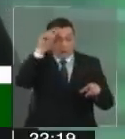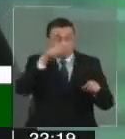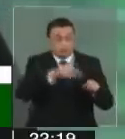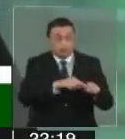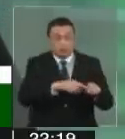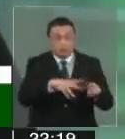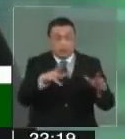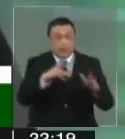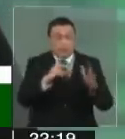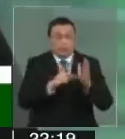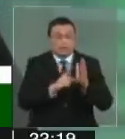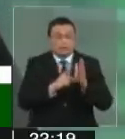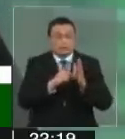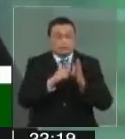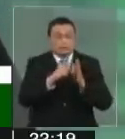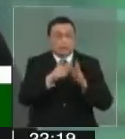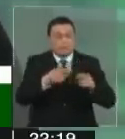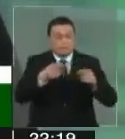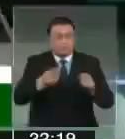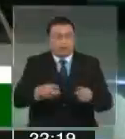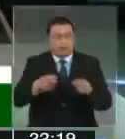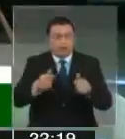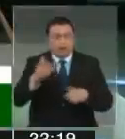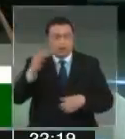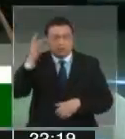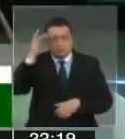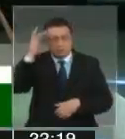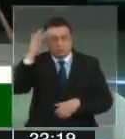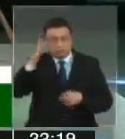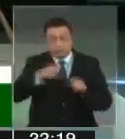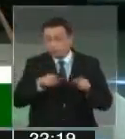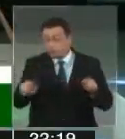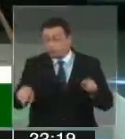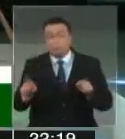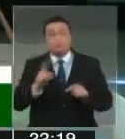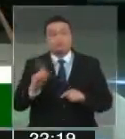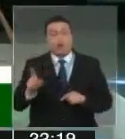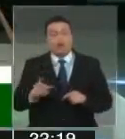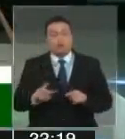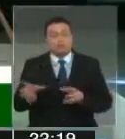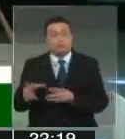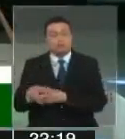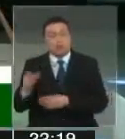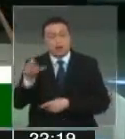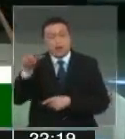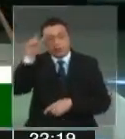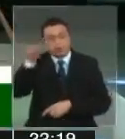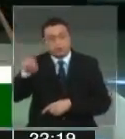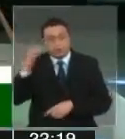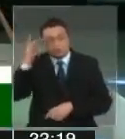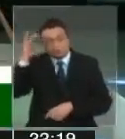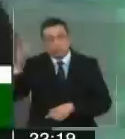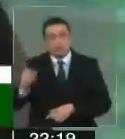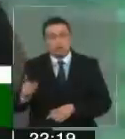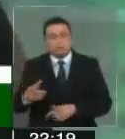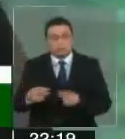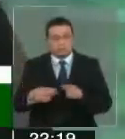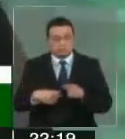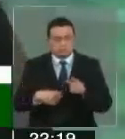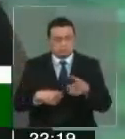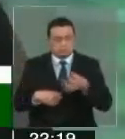han desarrollado habilidades increíbles y estos otros no. Y eso para mí fue